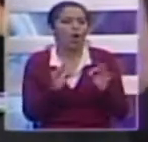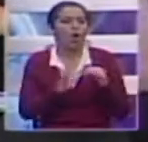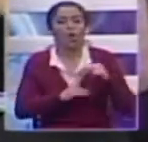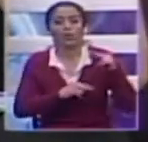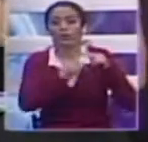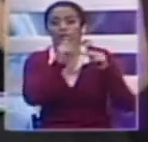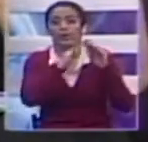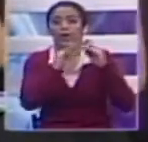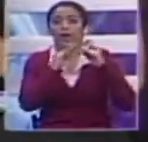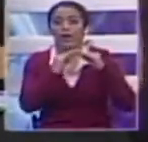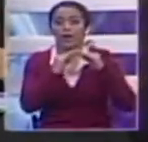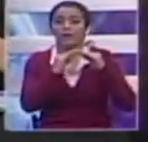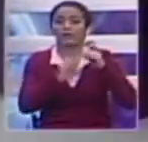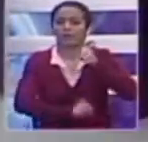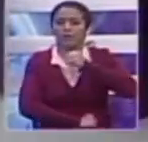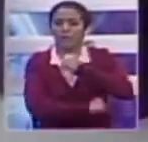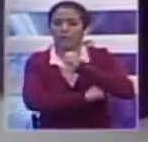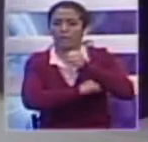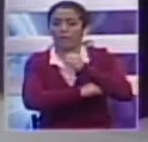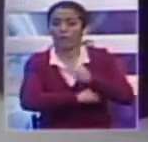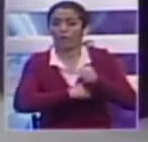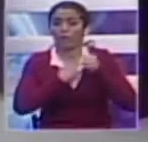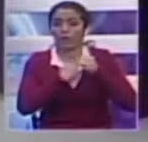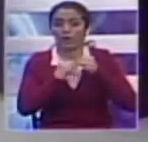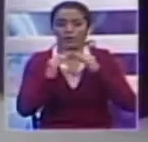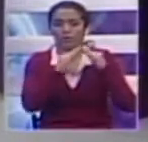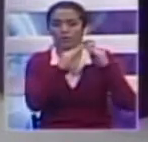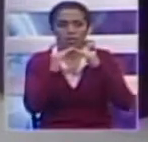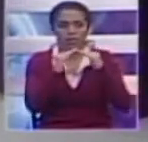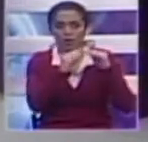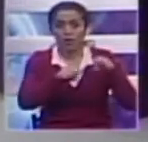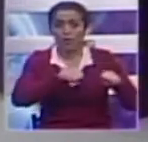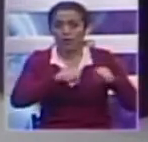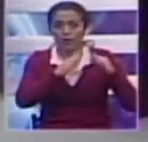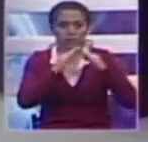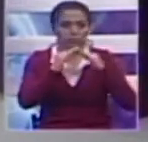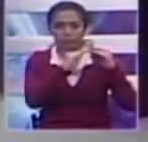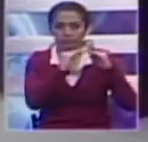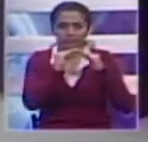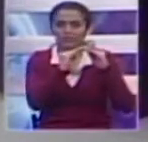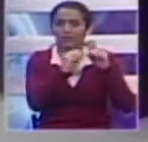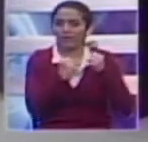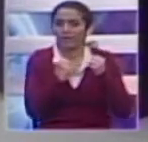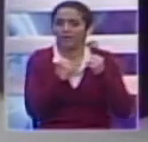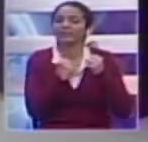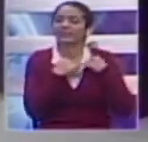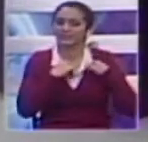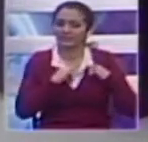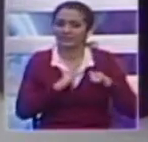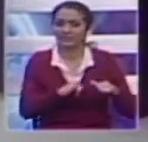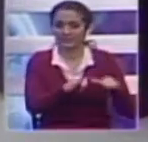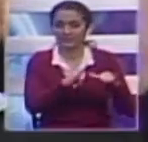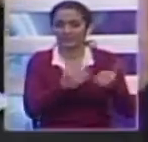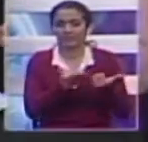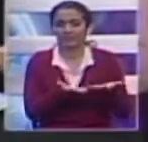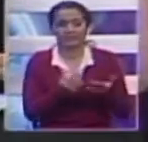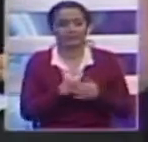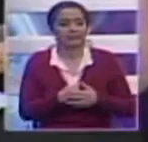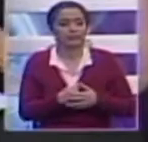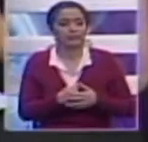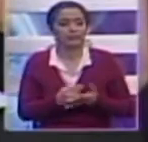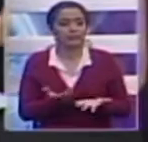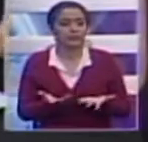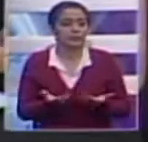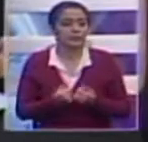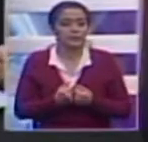antisísmicas, súper bonitas, de bambú. Entonces la idea es que hay mano de obra, pero no hay la materia prima. Entonces hay mucha gente que quiere